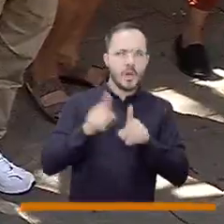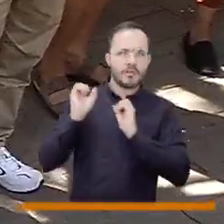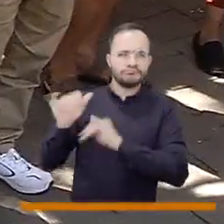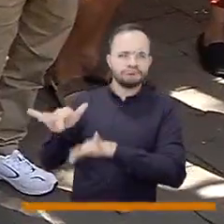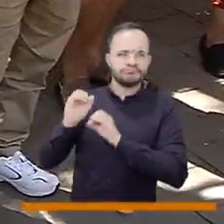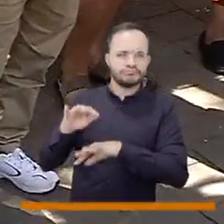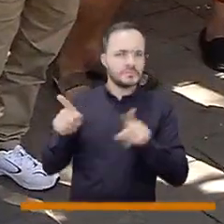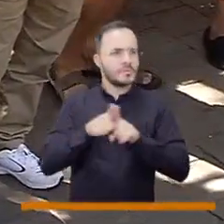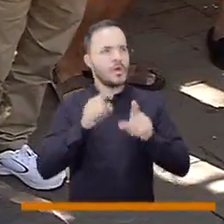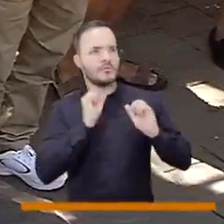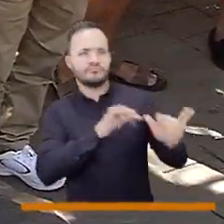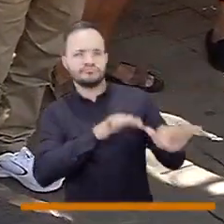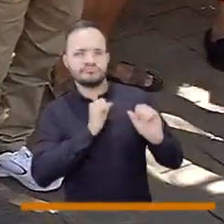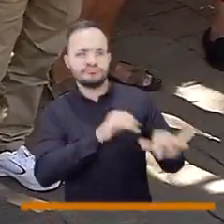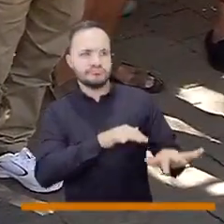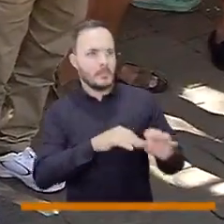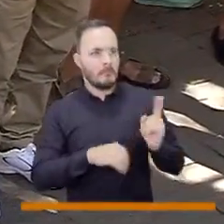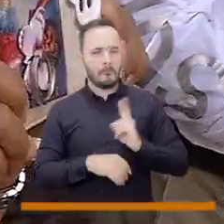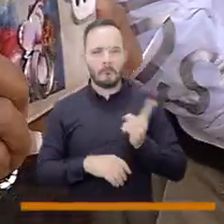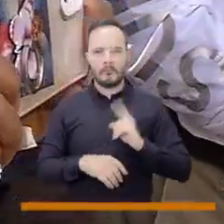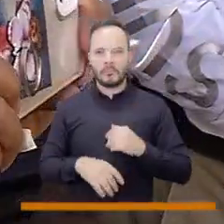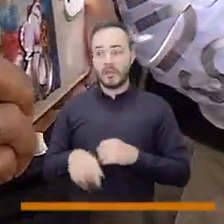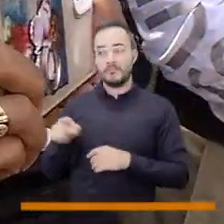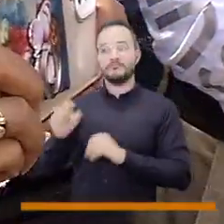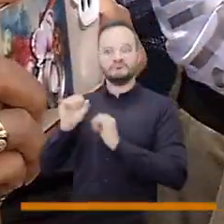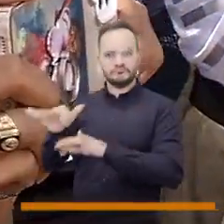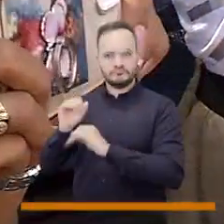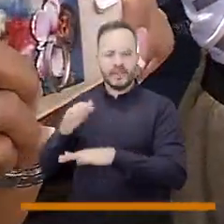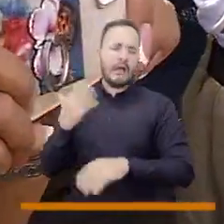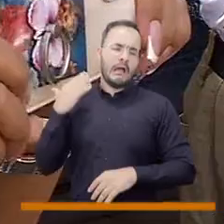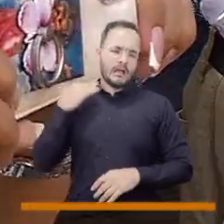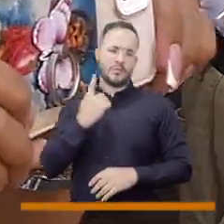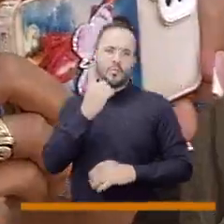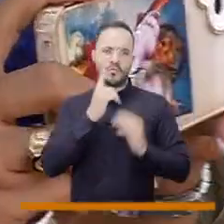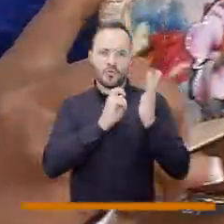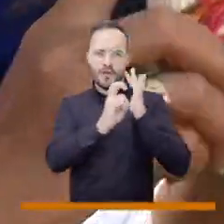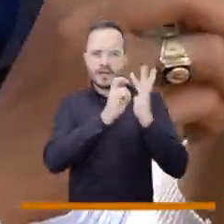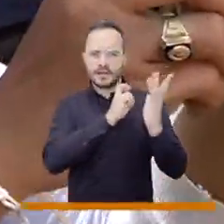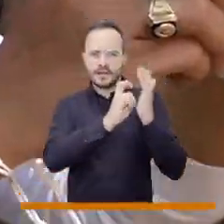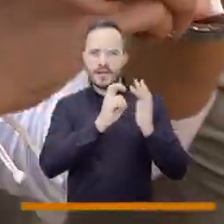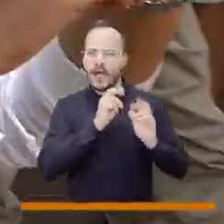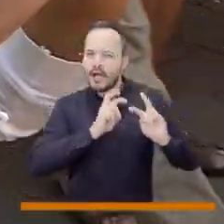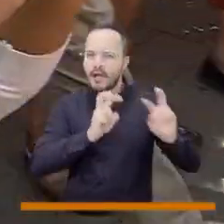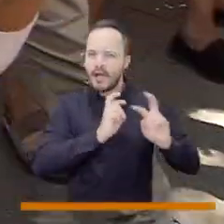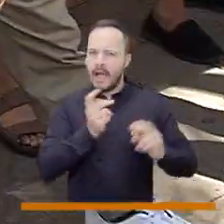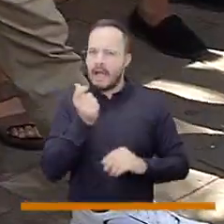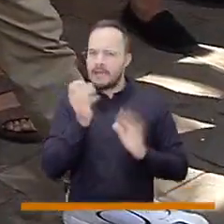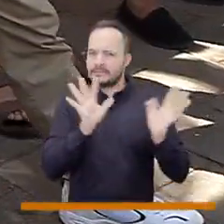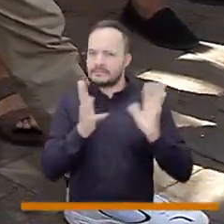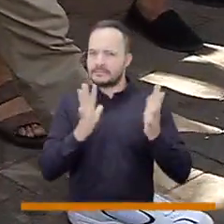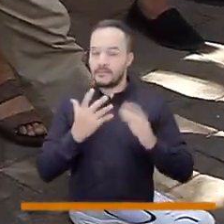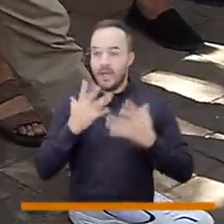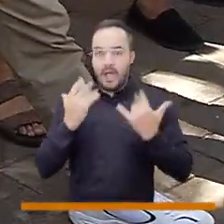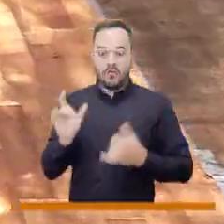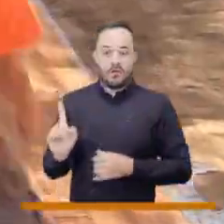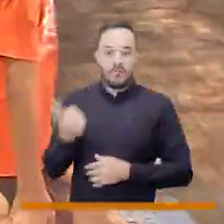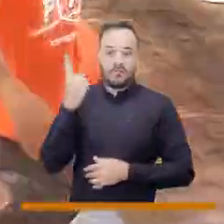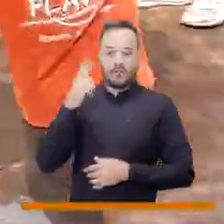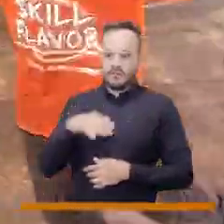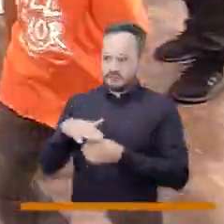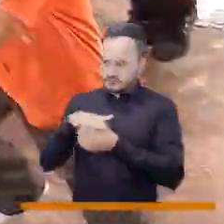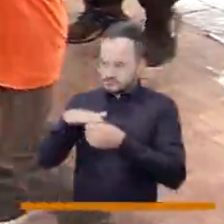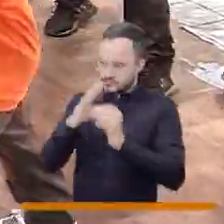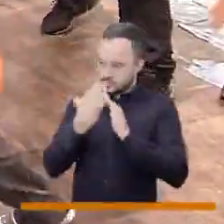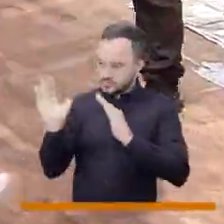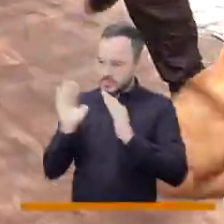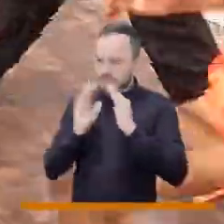de afluencia turística. Solo el Parque Arví ya tenía un estudio similar, pero este es el primero y el único de carácter